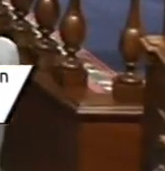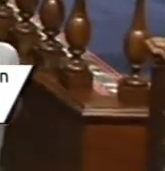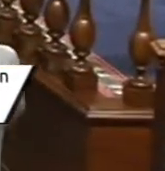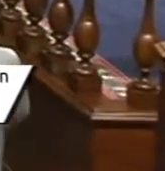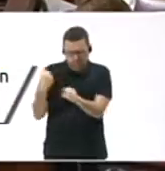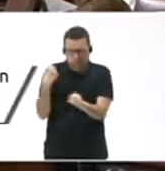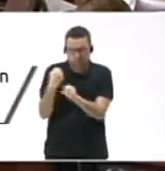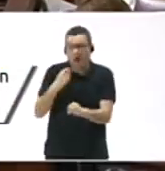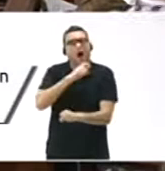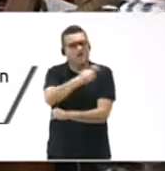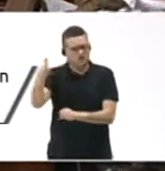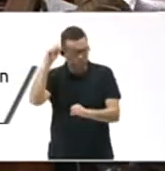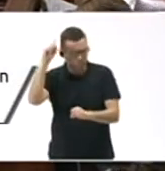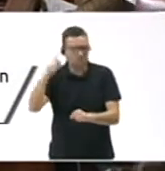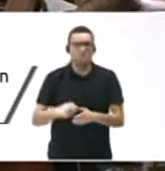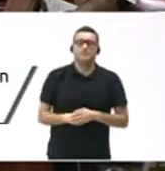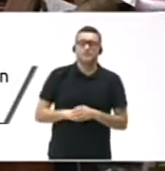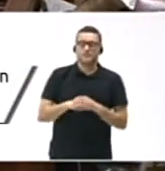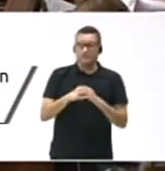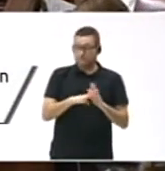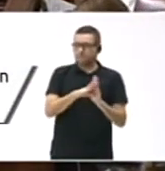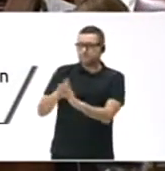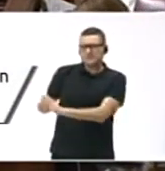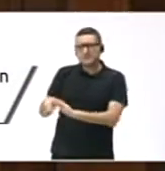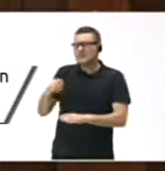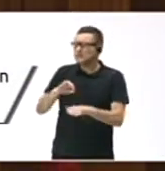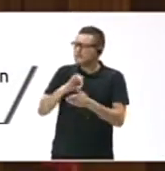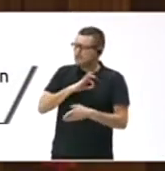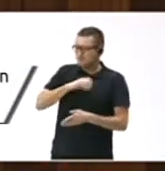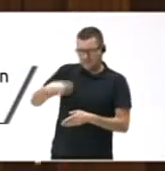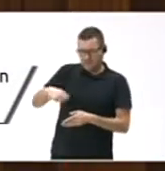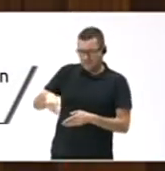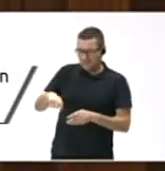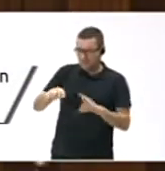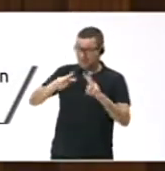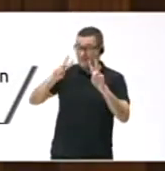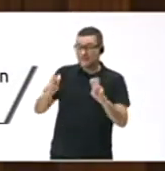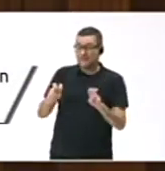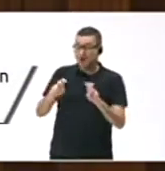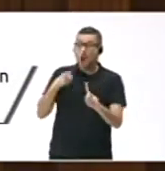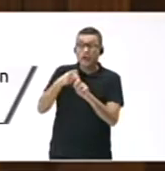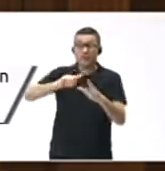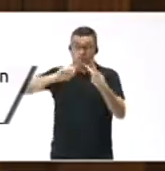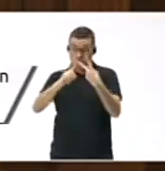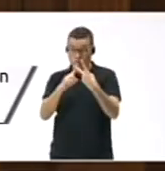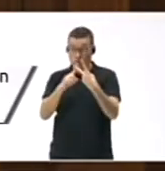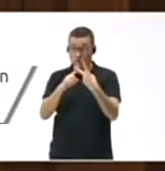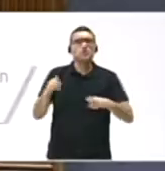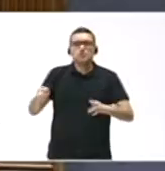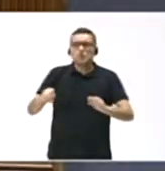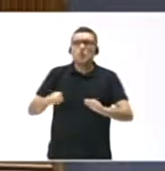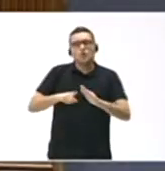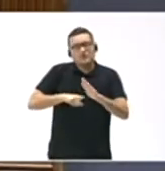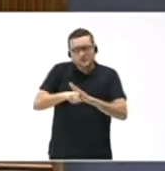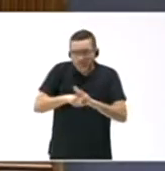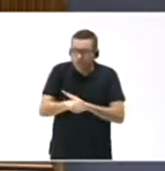a 70, a través de la aplicación del colegio de restos mediante el cual se repartirían los 9 escaños de más, rompería el equilibrio